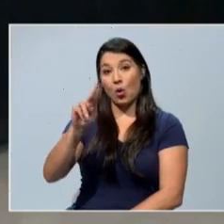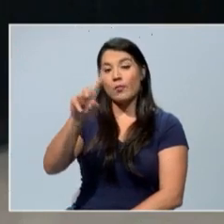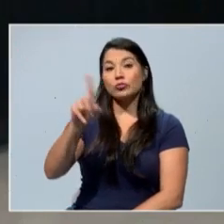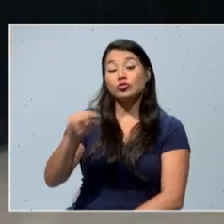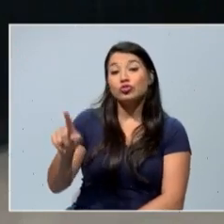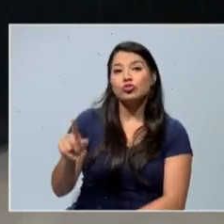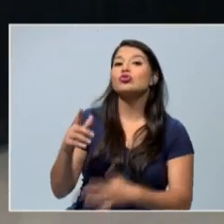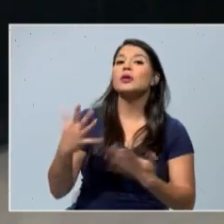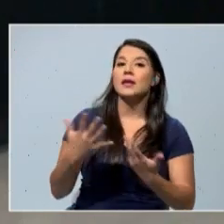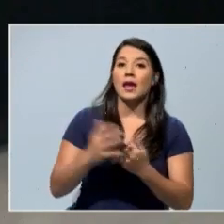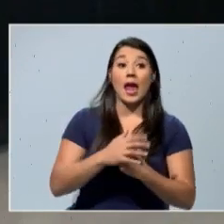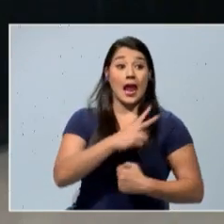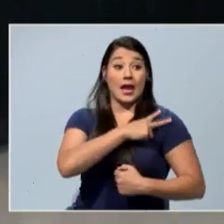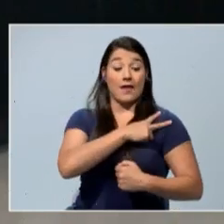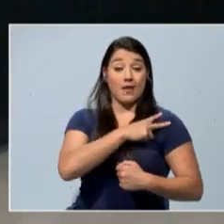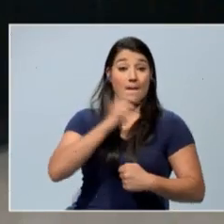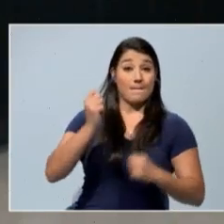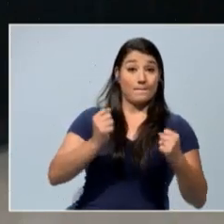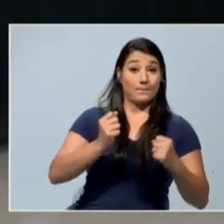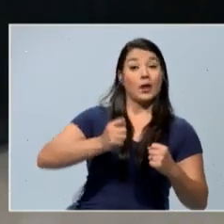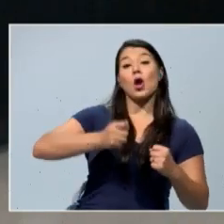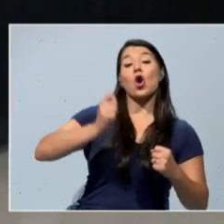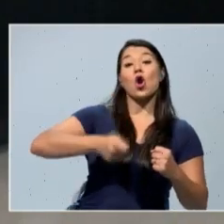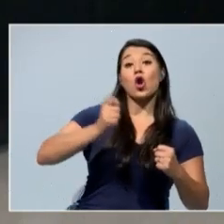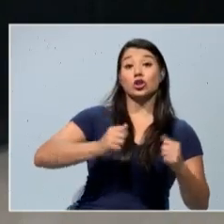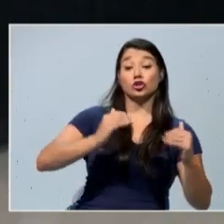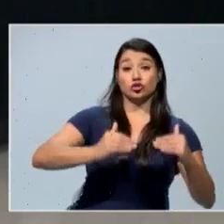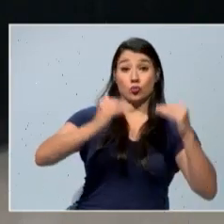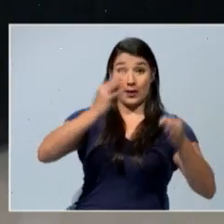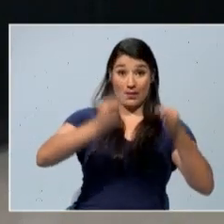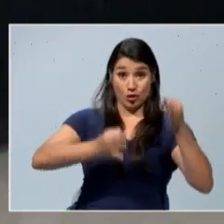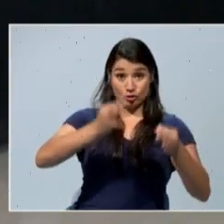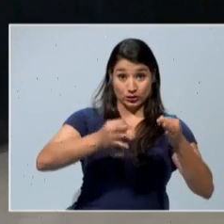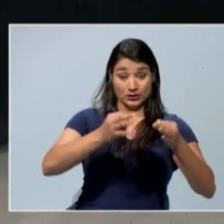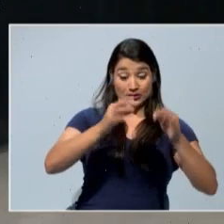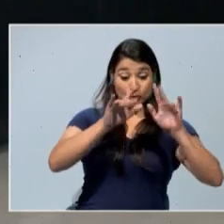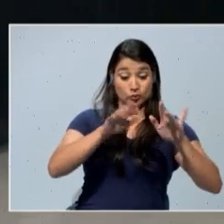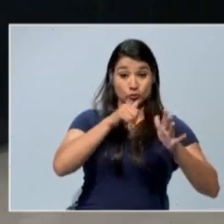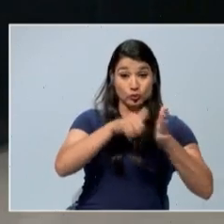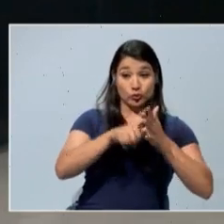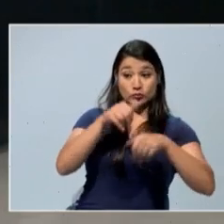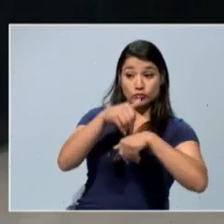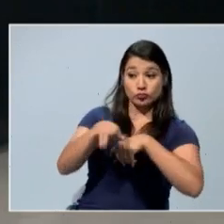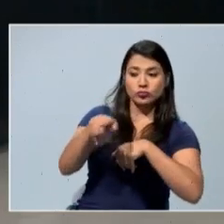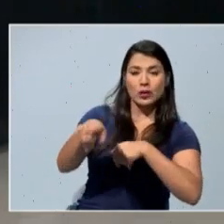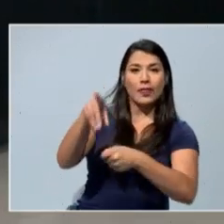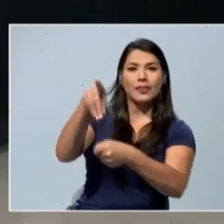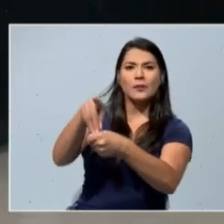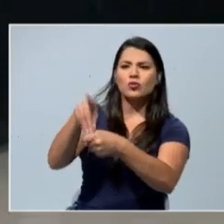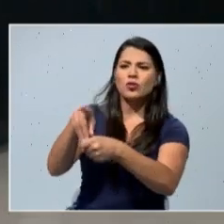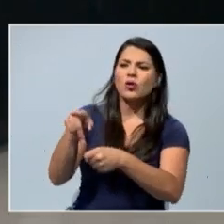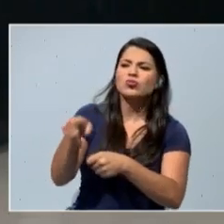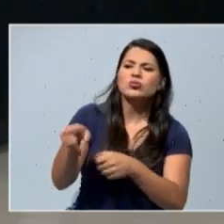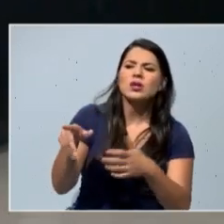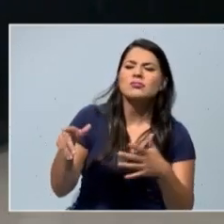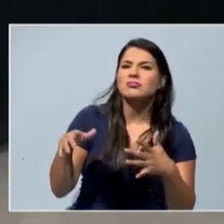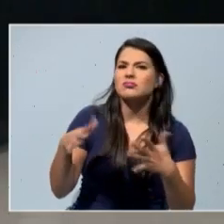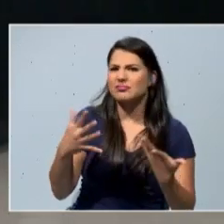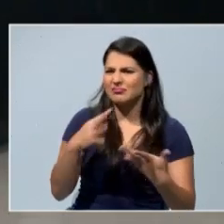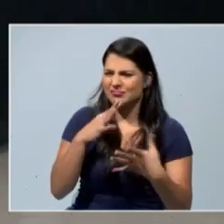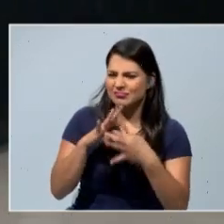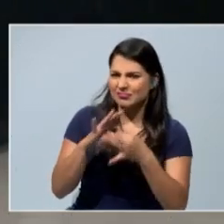jerarca de la Corte Suprema de Justicia de que aclare cuáles son esas influencias indebidas que él ha hablado en los últimos días cuando se ha referido a este proyecto. A